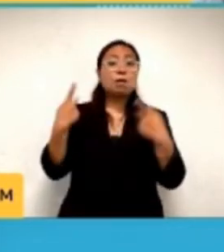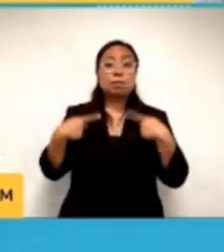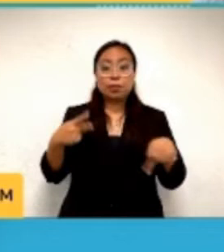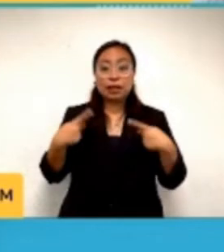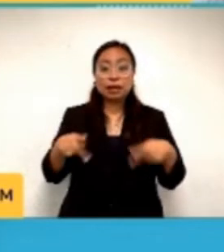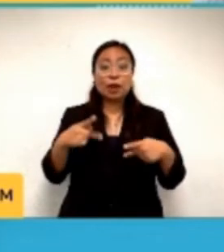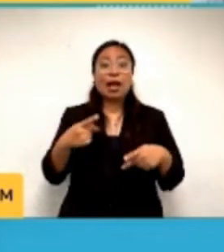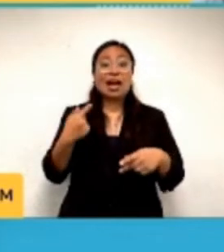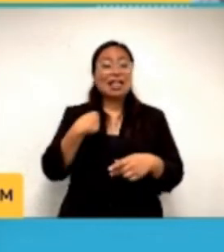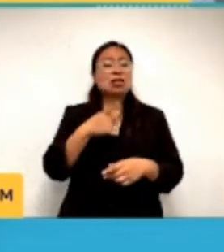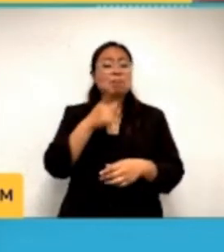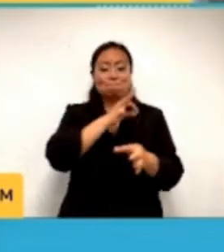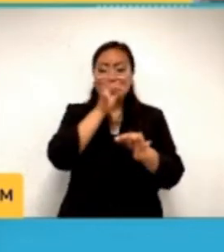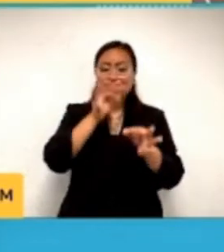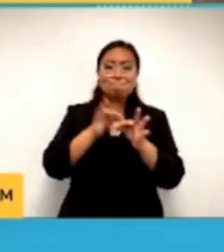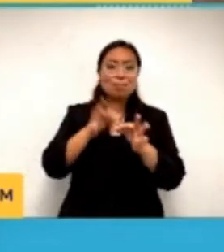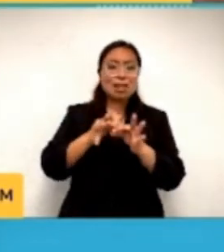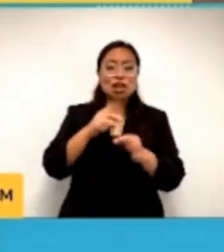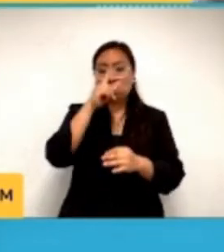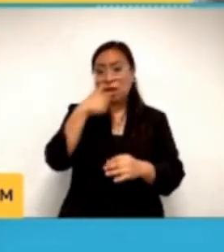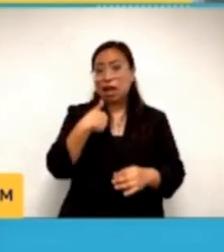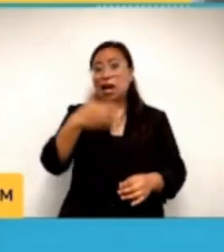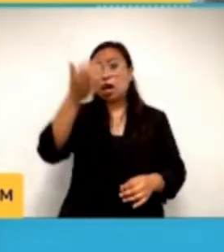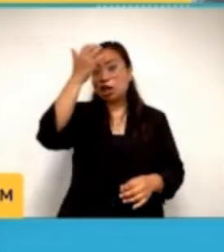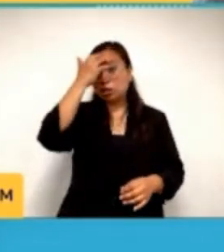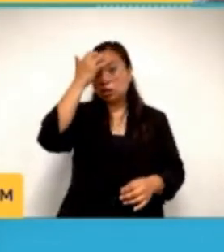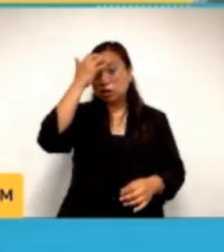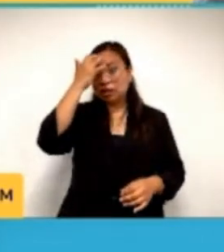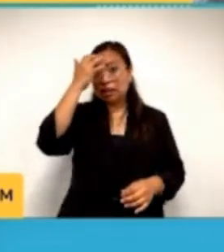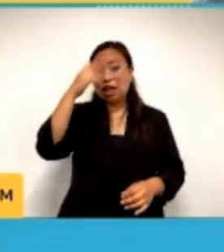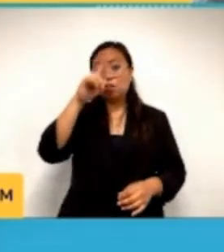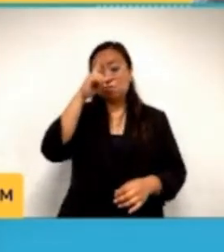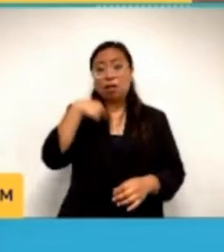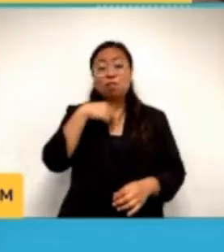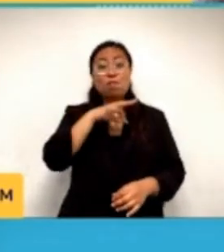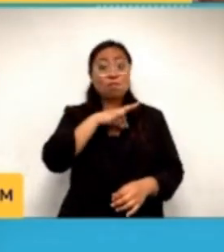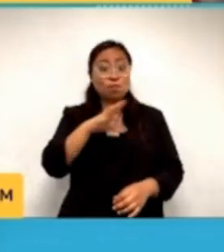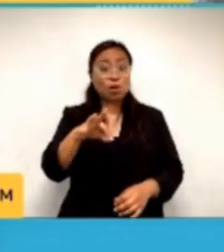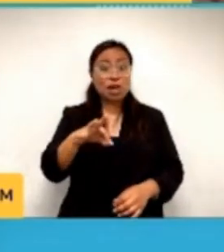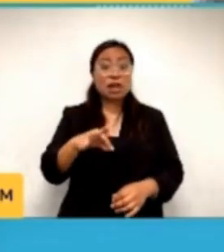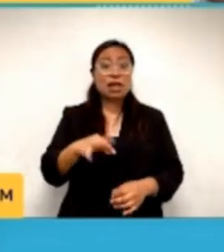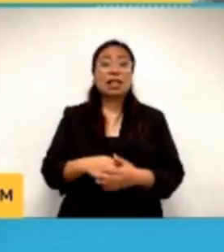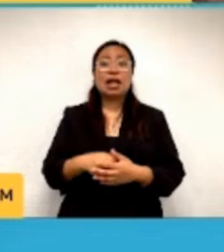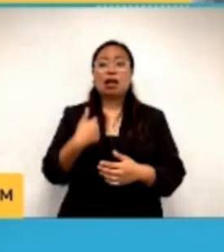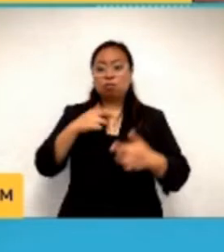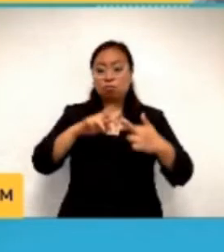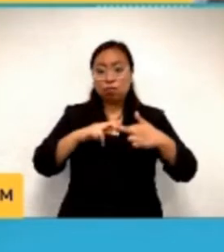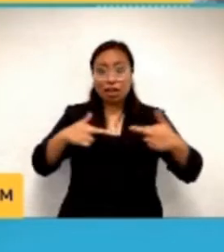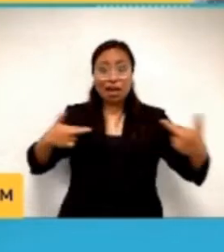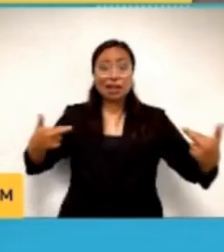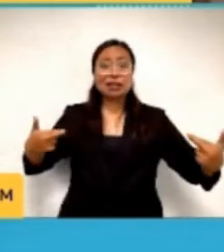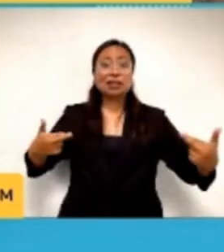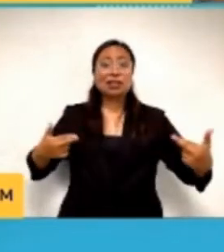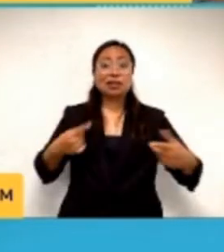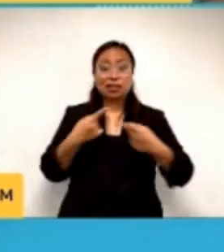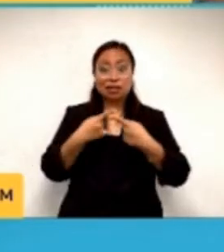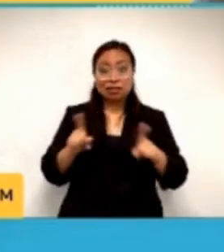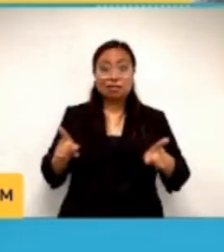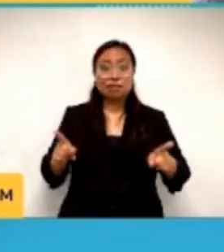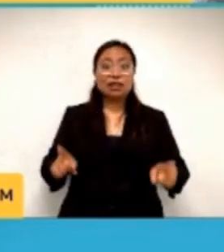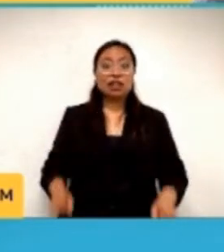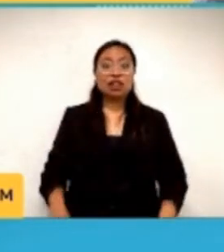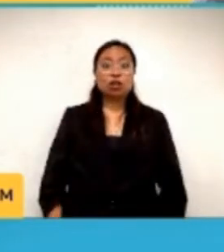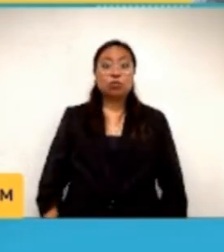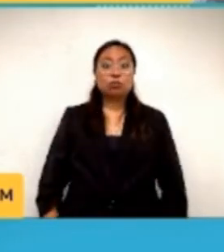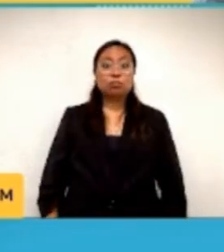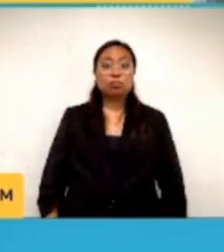excusa perfecta para conocerlas, para generar relaciones significativas